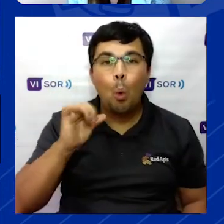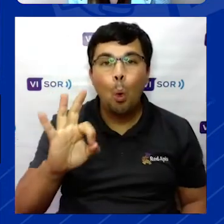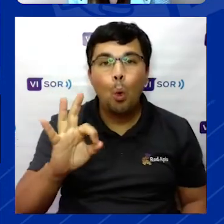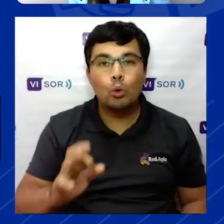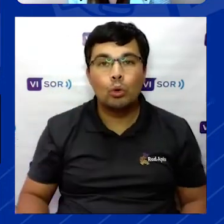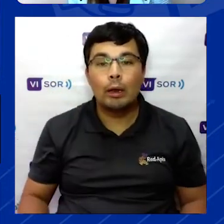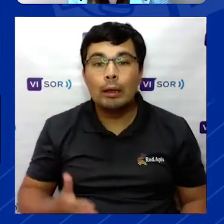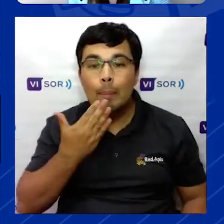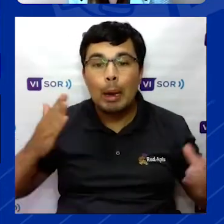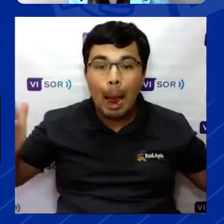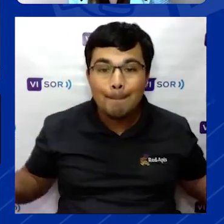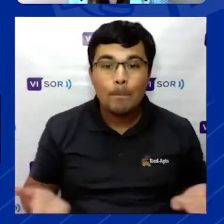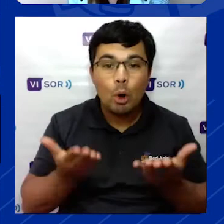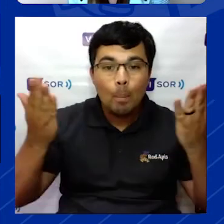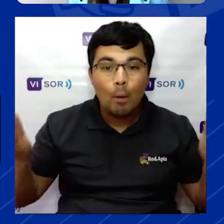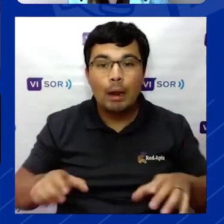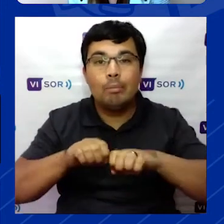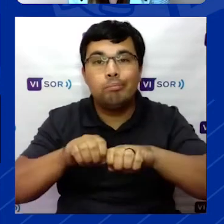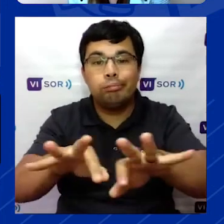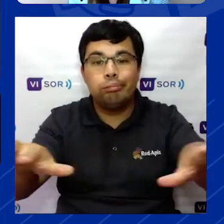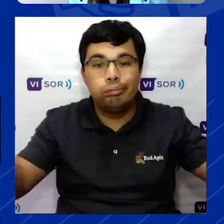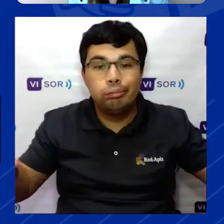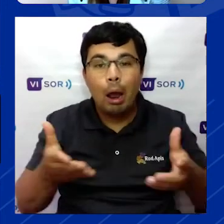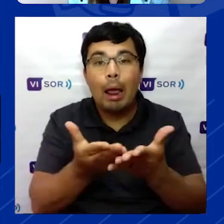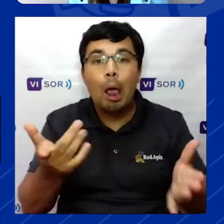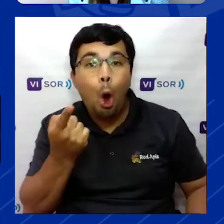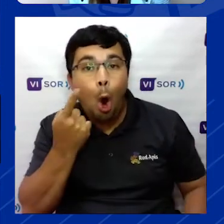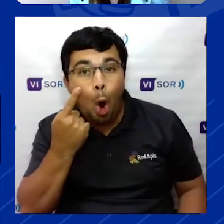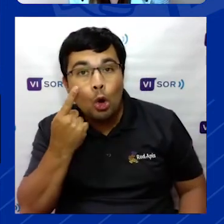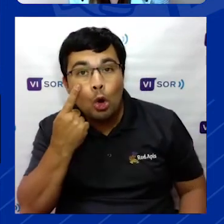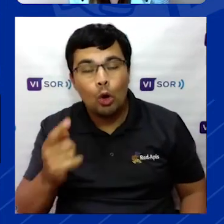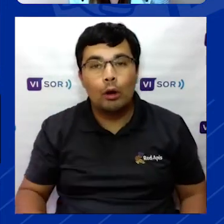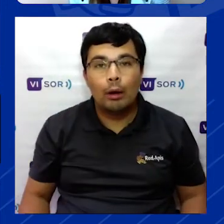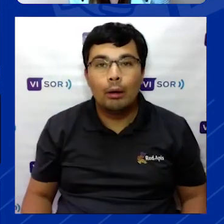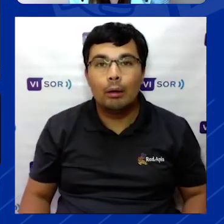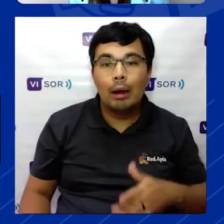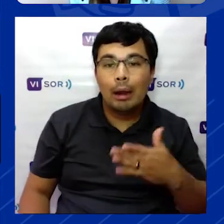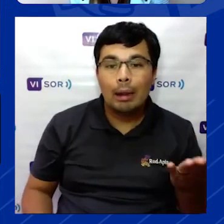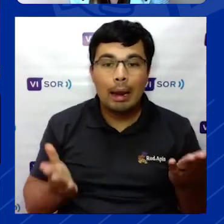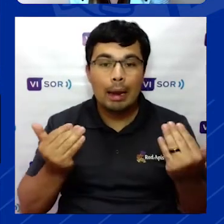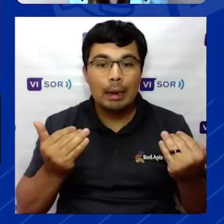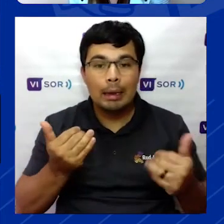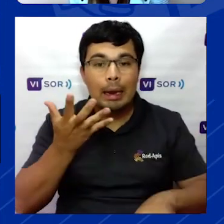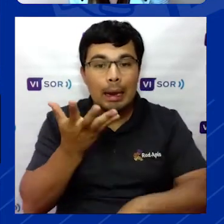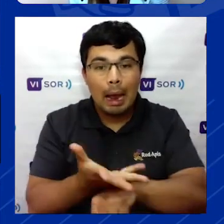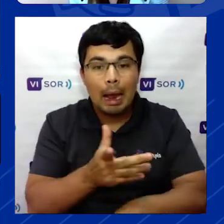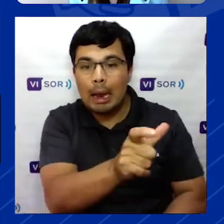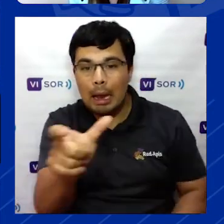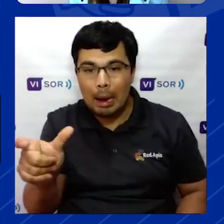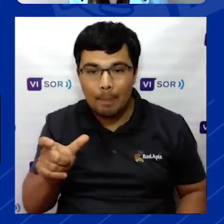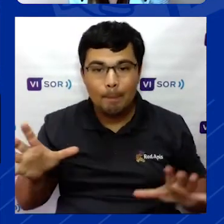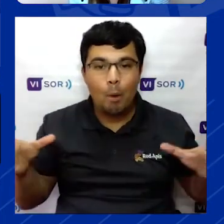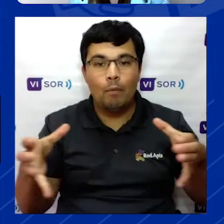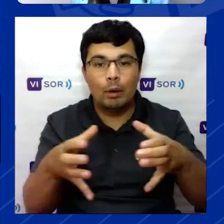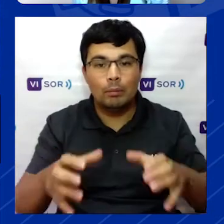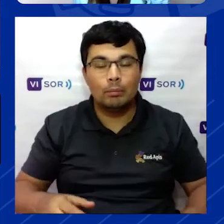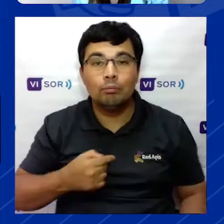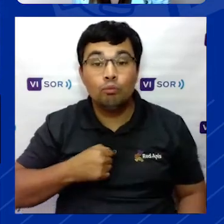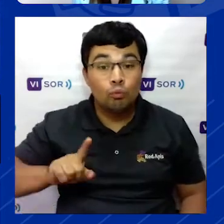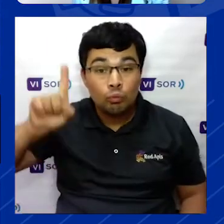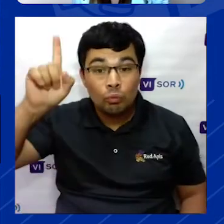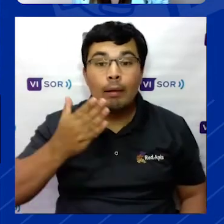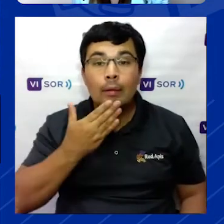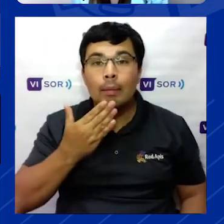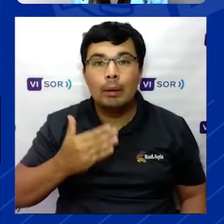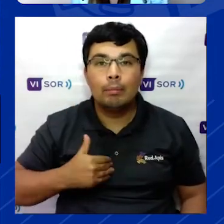y a promover y a dar a conocer la lectura fácil y la necesidad que existe en la población. Sí, yo también